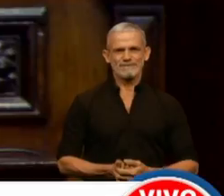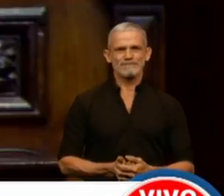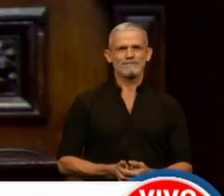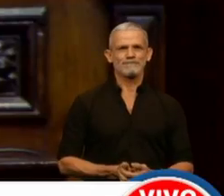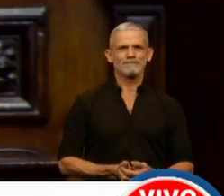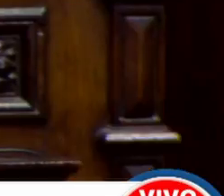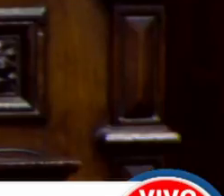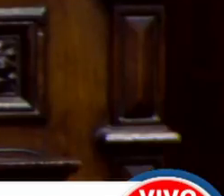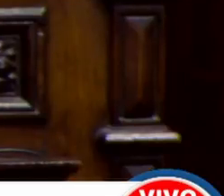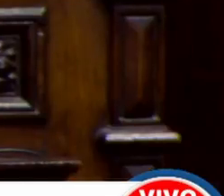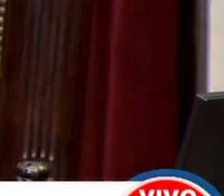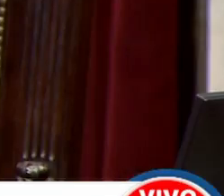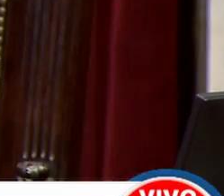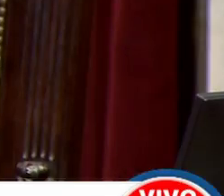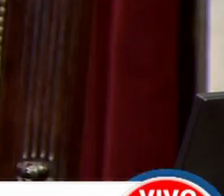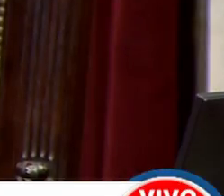gracias